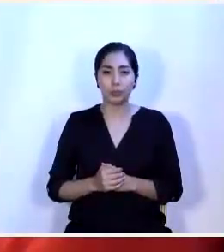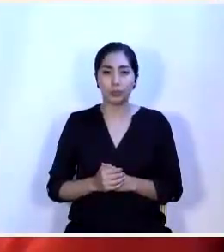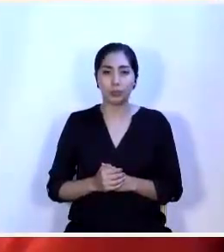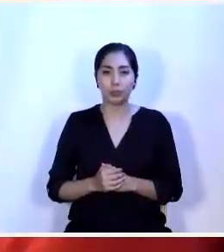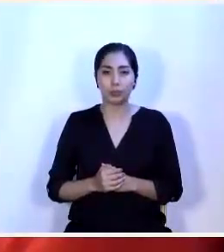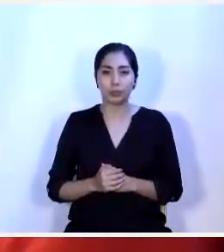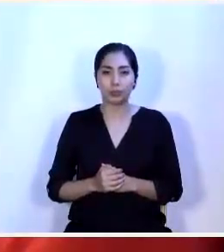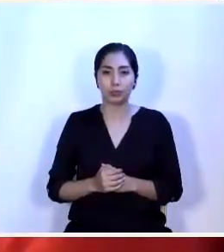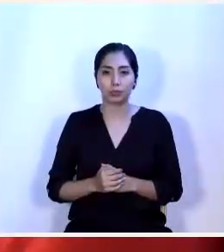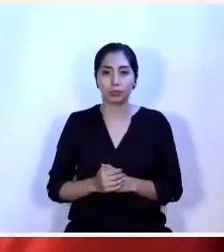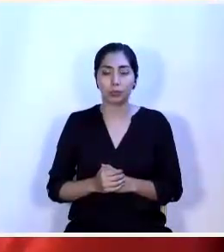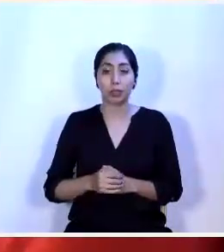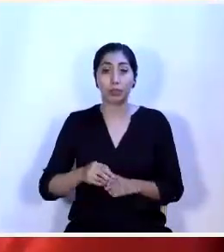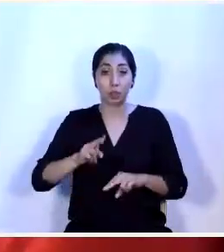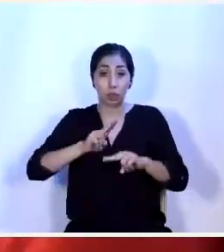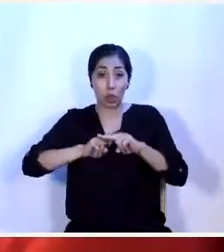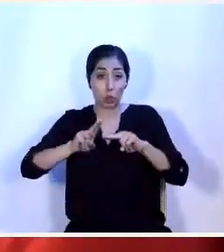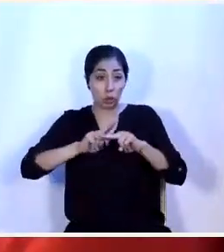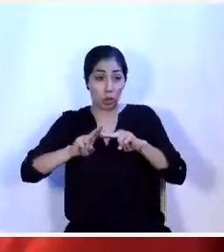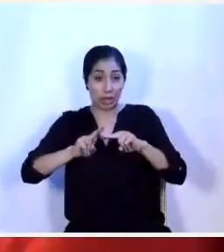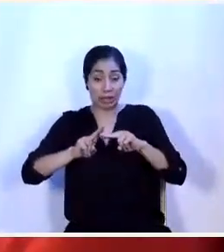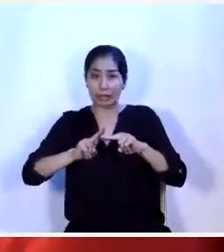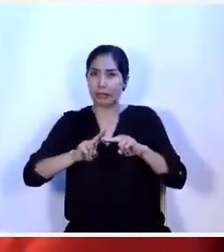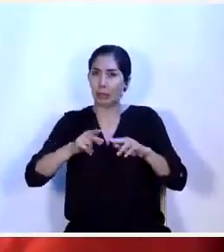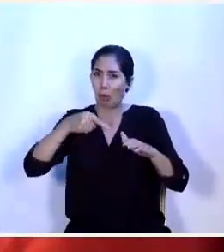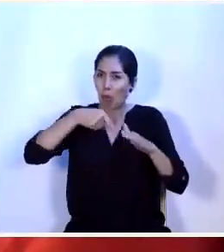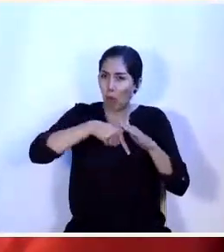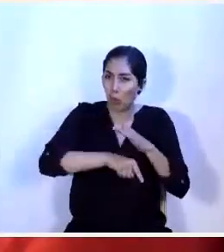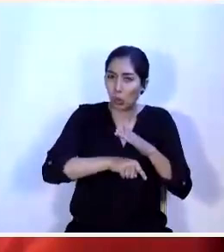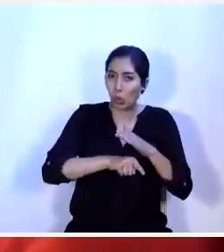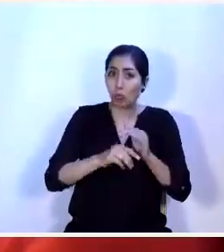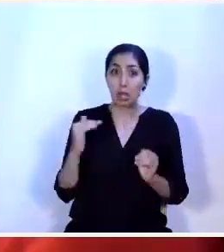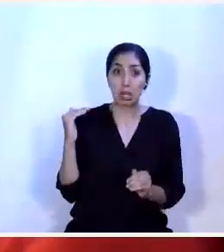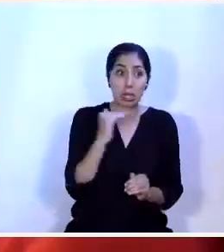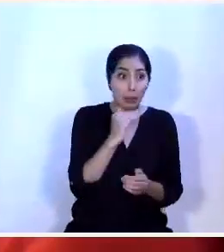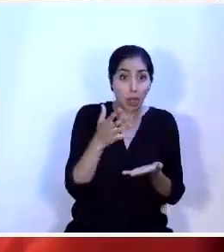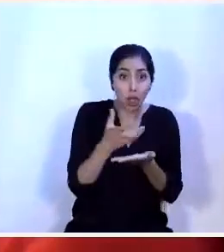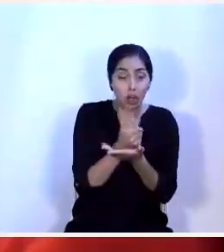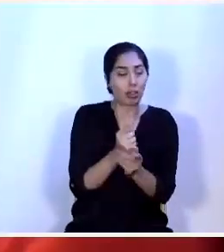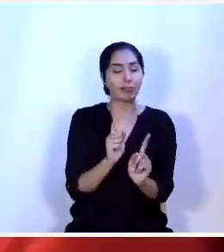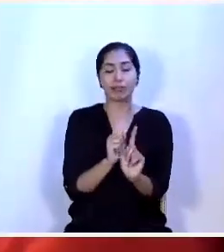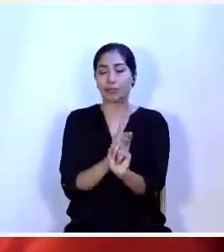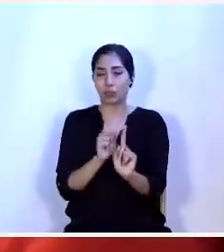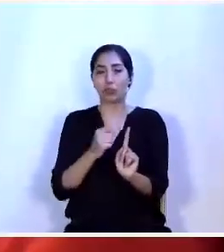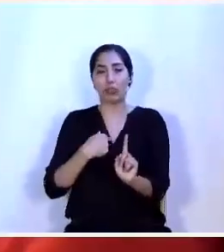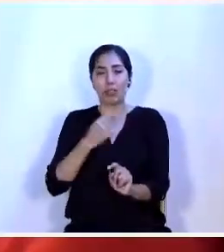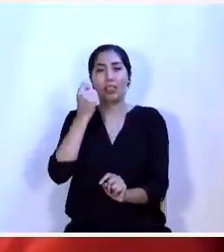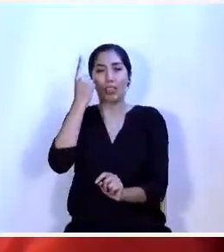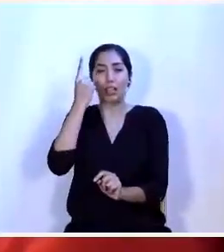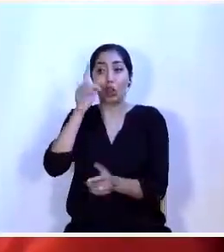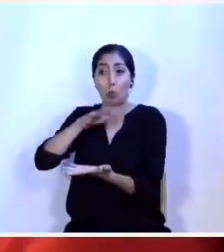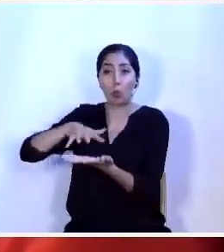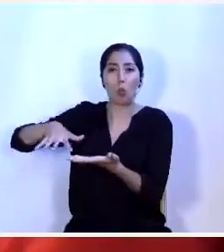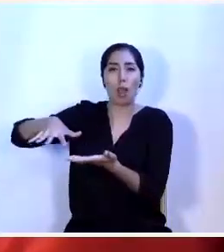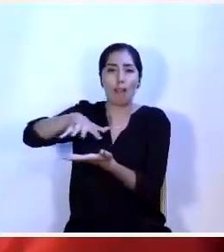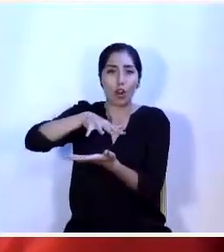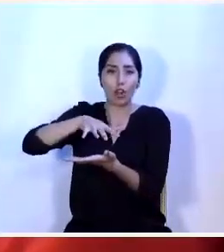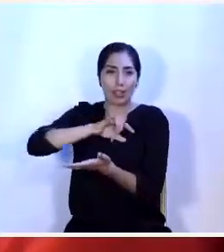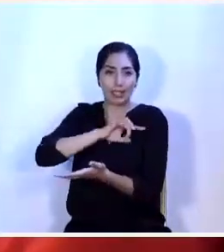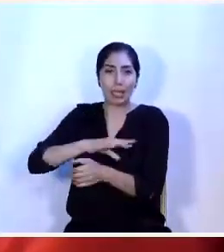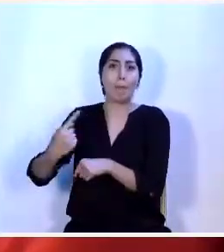soluciones tan estructurales no se logran de la noche a la mañana, y en ese sentido entiendo el mandato que nos ha otorgado el pueblo de Chile, no desde